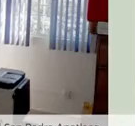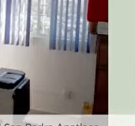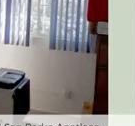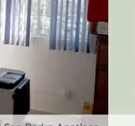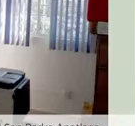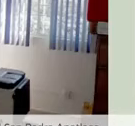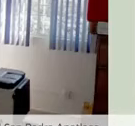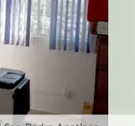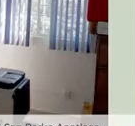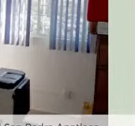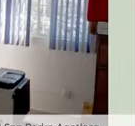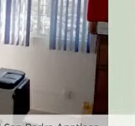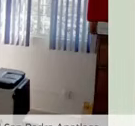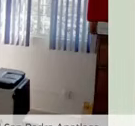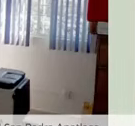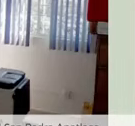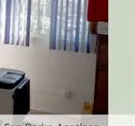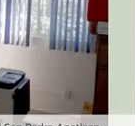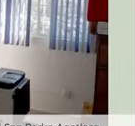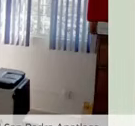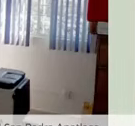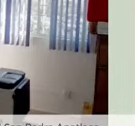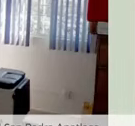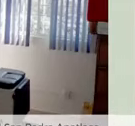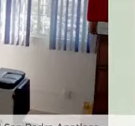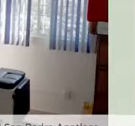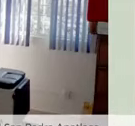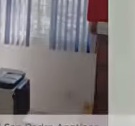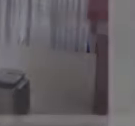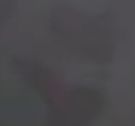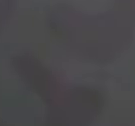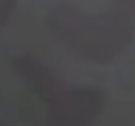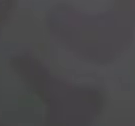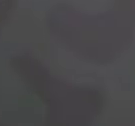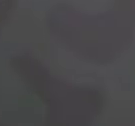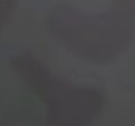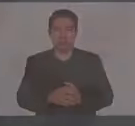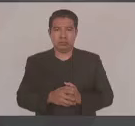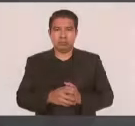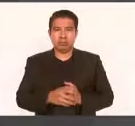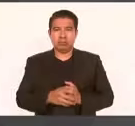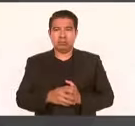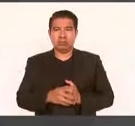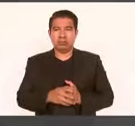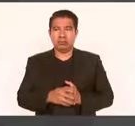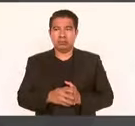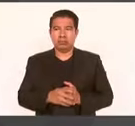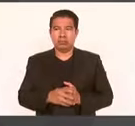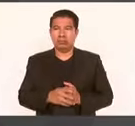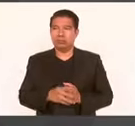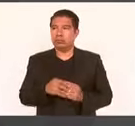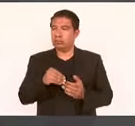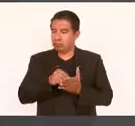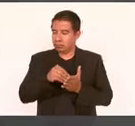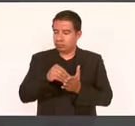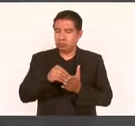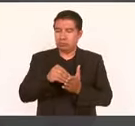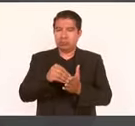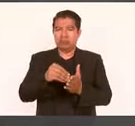y cada municipio en los que se lleva a cabo el programa. Hemos mantenido una estrecha coordinación